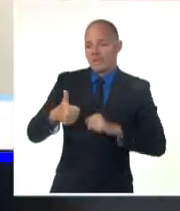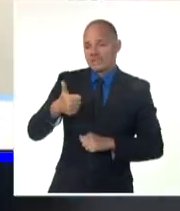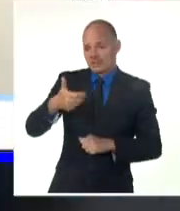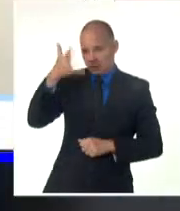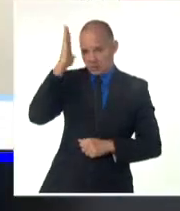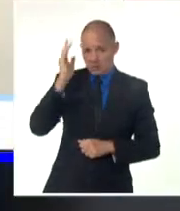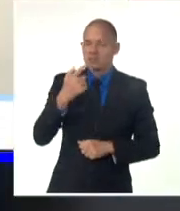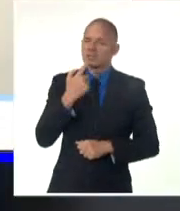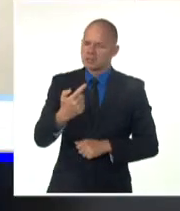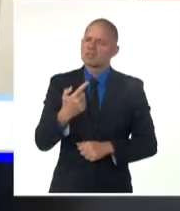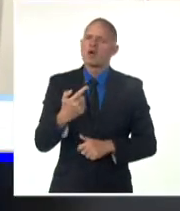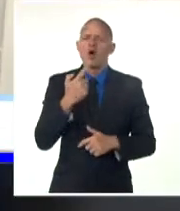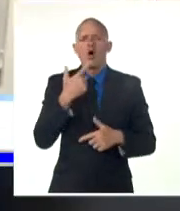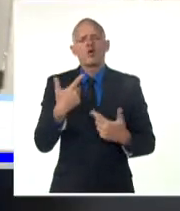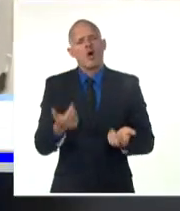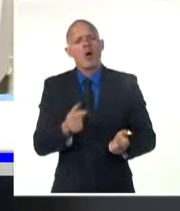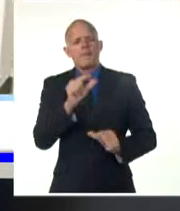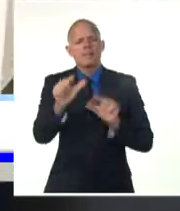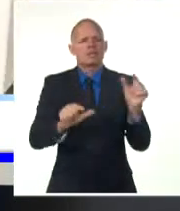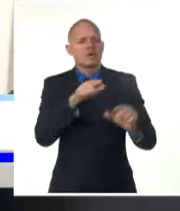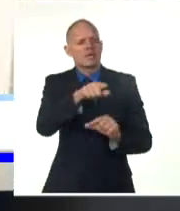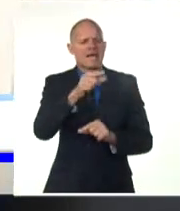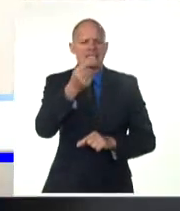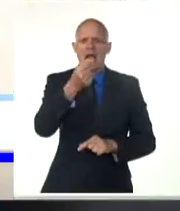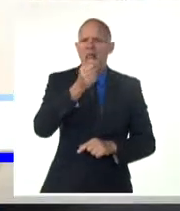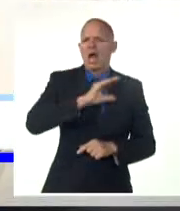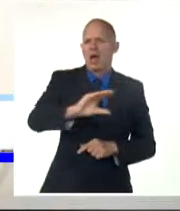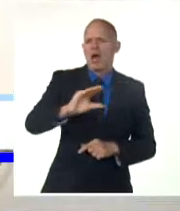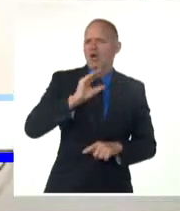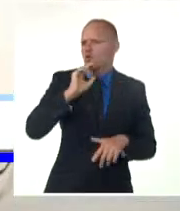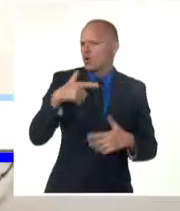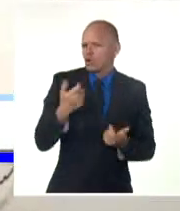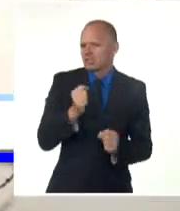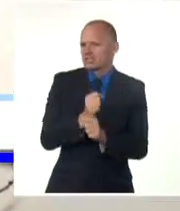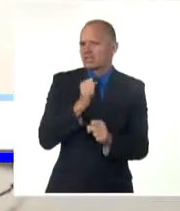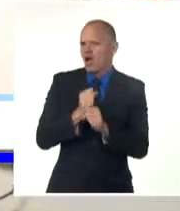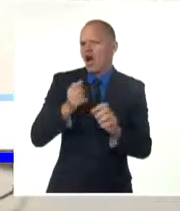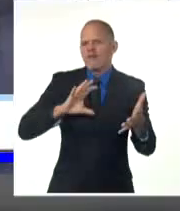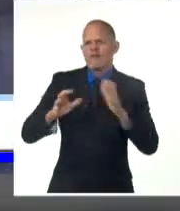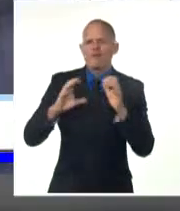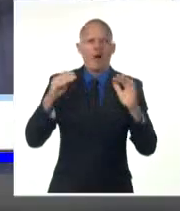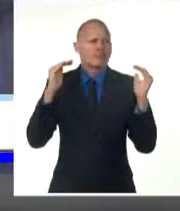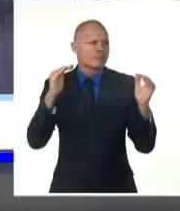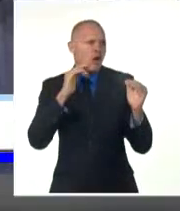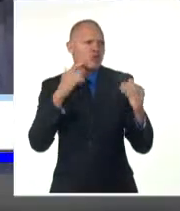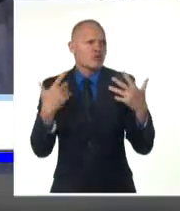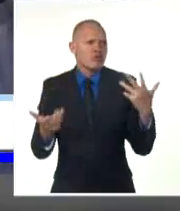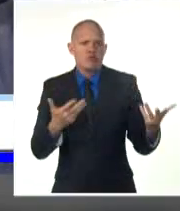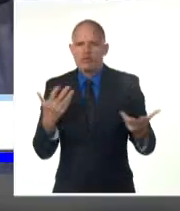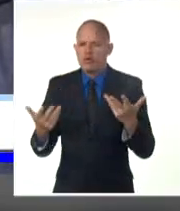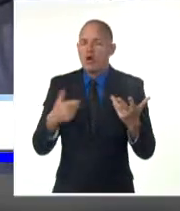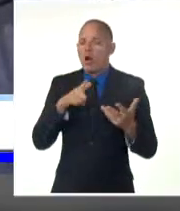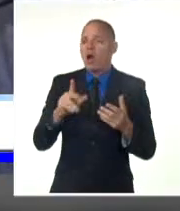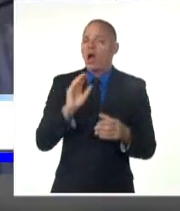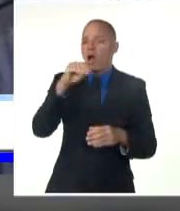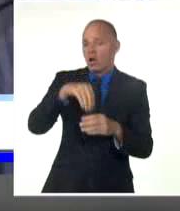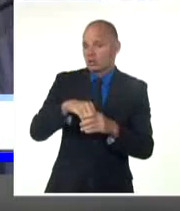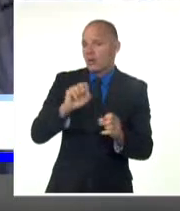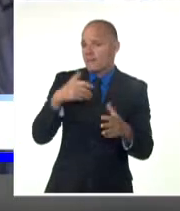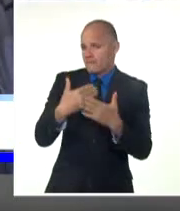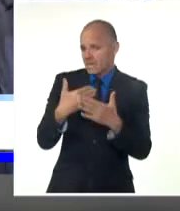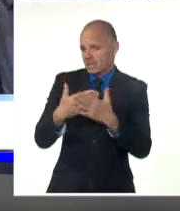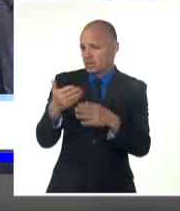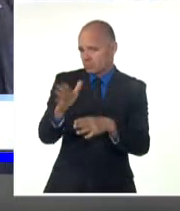las condiciones de trabajo, los salarios y los servicios que brinda la unidad empresarial de base SEDAI, empresa de automatización